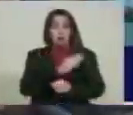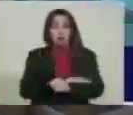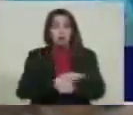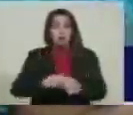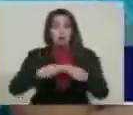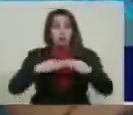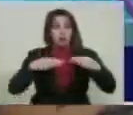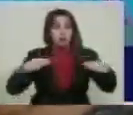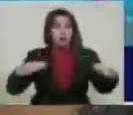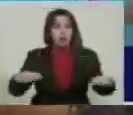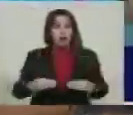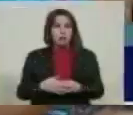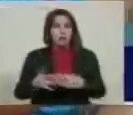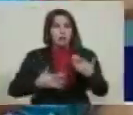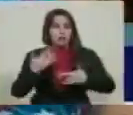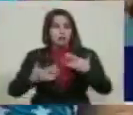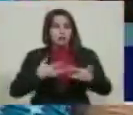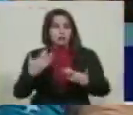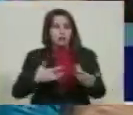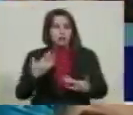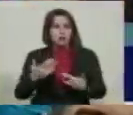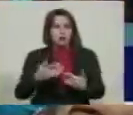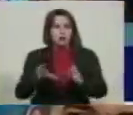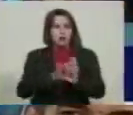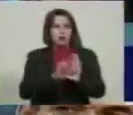de la Constitución.